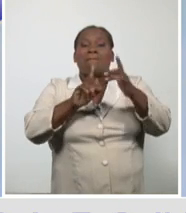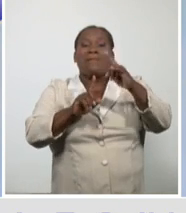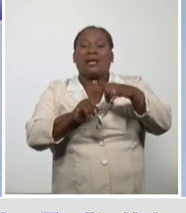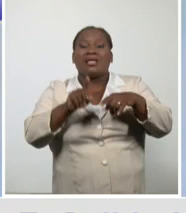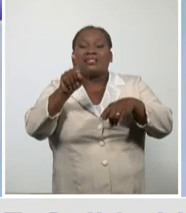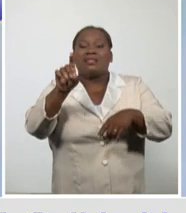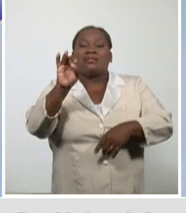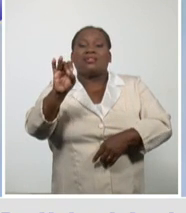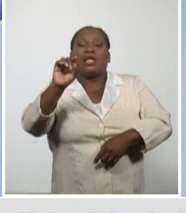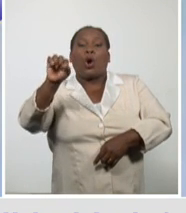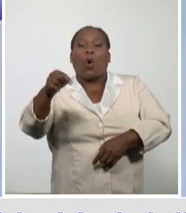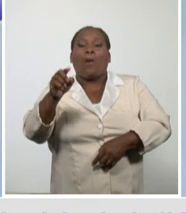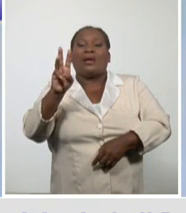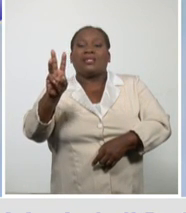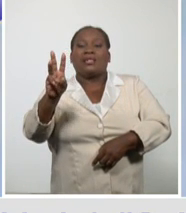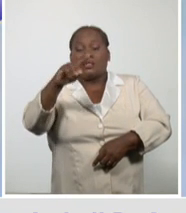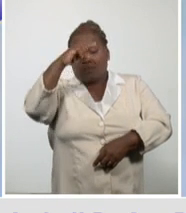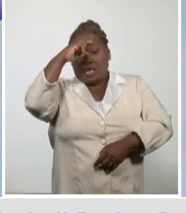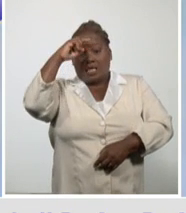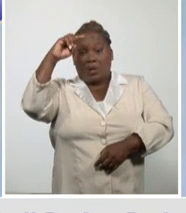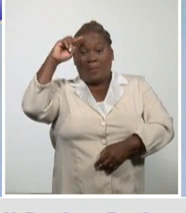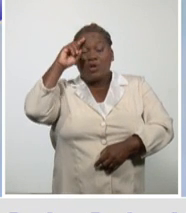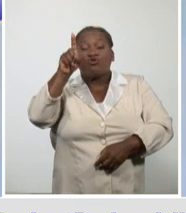17,3, Santi Espíritu con